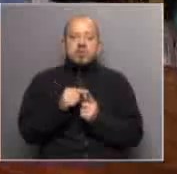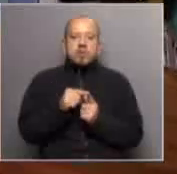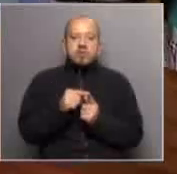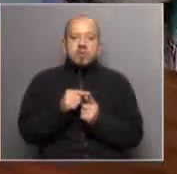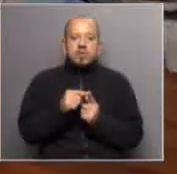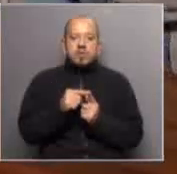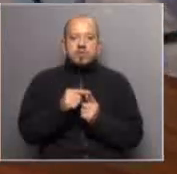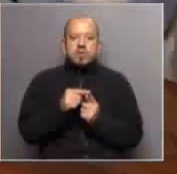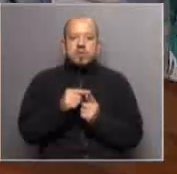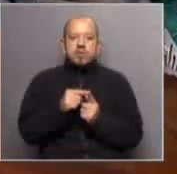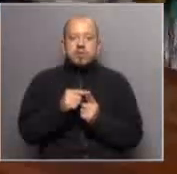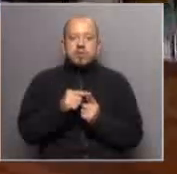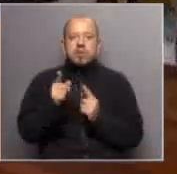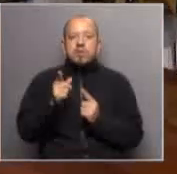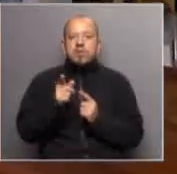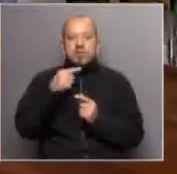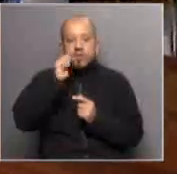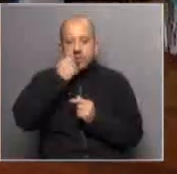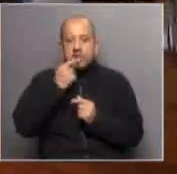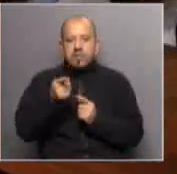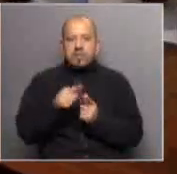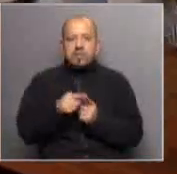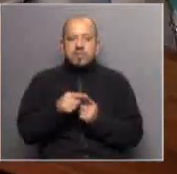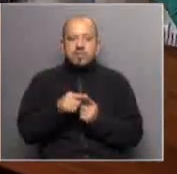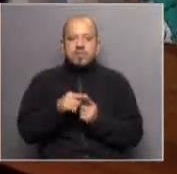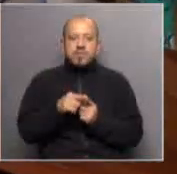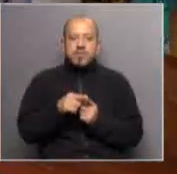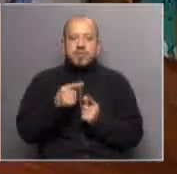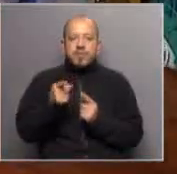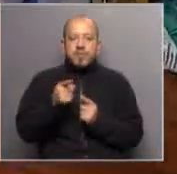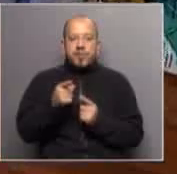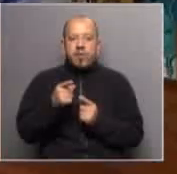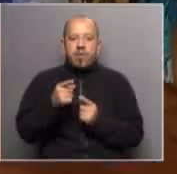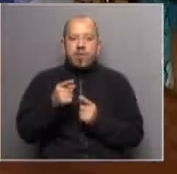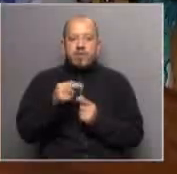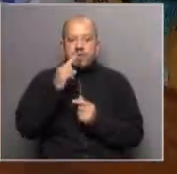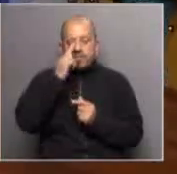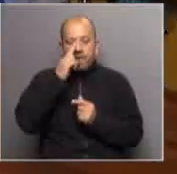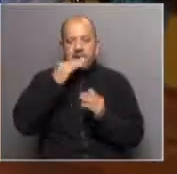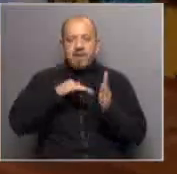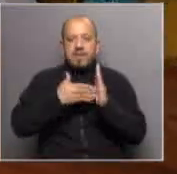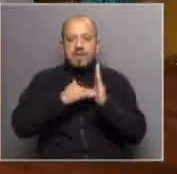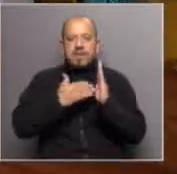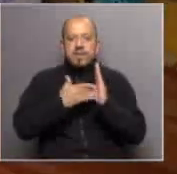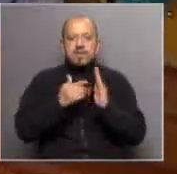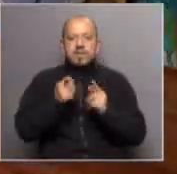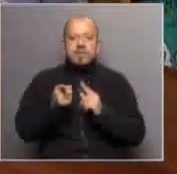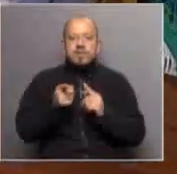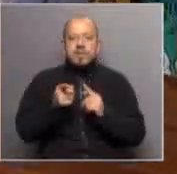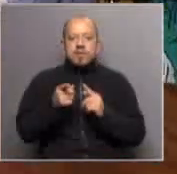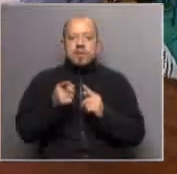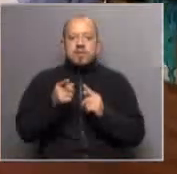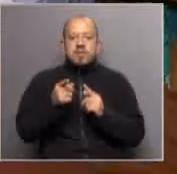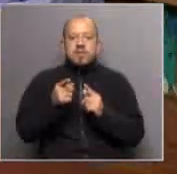chipá, excelente, delicioso, es un pancito saborizado, queso, tan simple como delicioso, muy